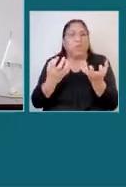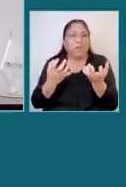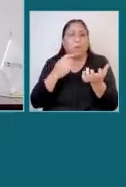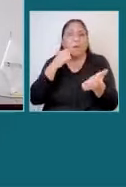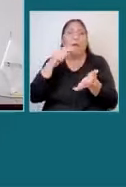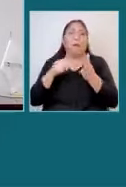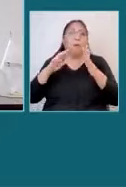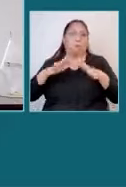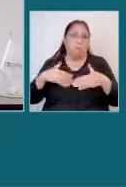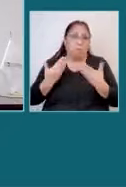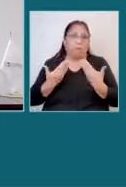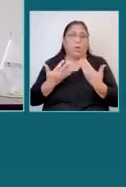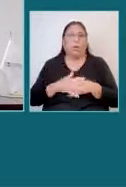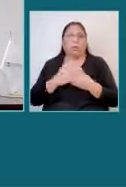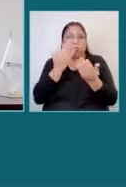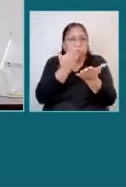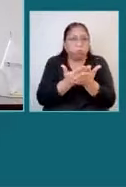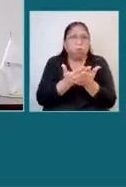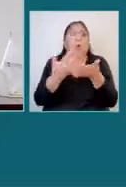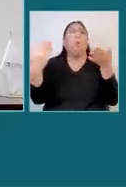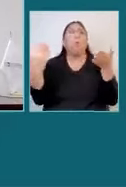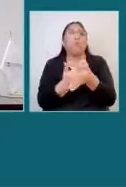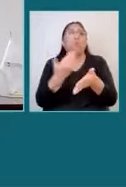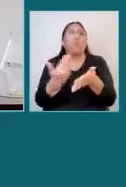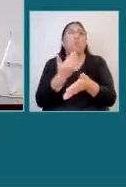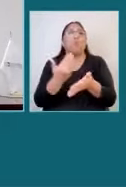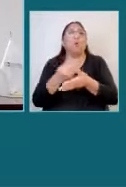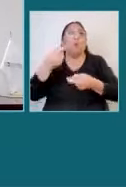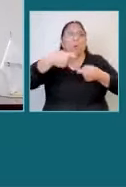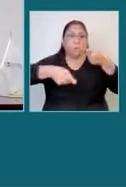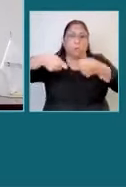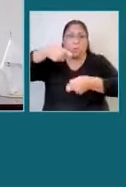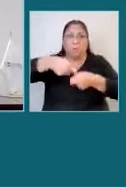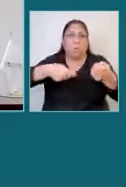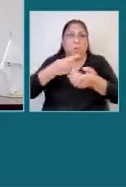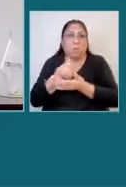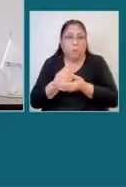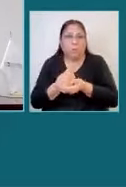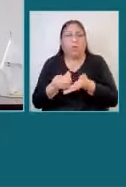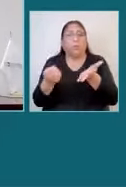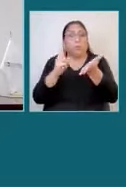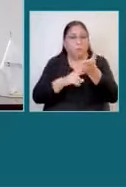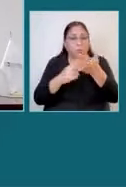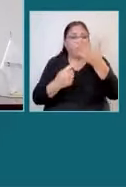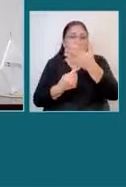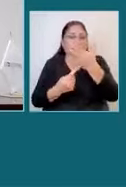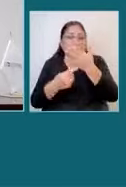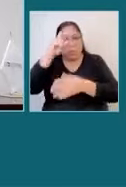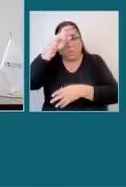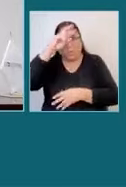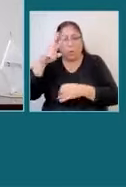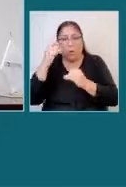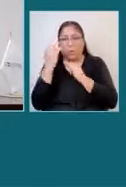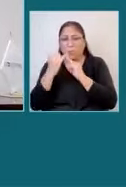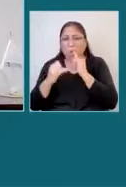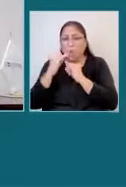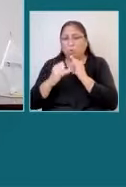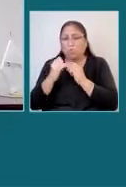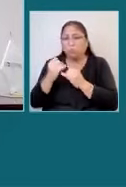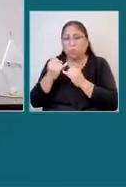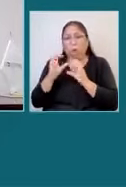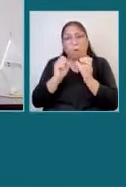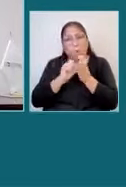poder concretar nuevas inversiones, ¿no?, en startups peruanas, como dije, durante los